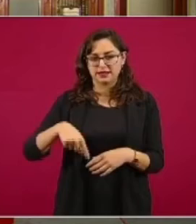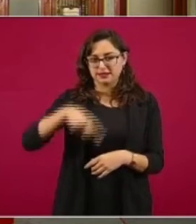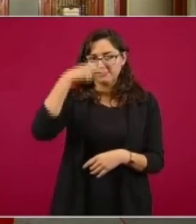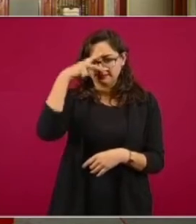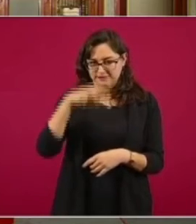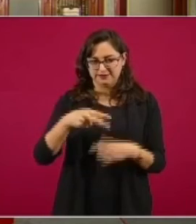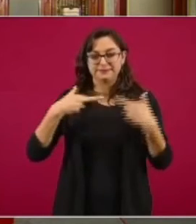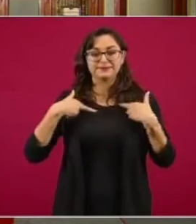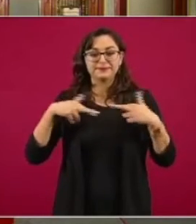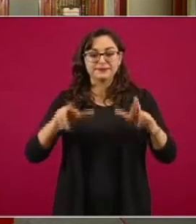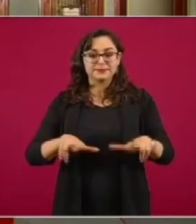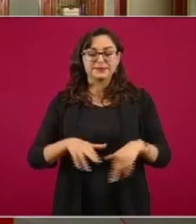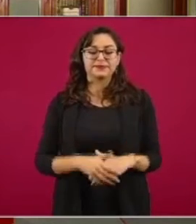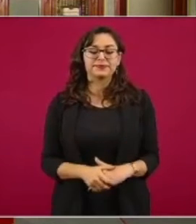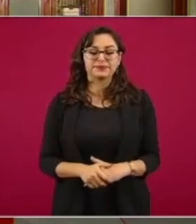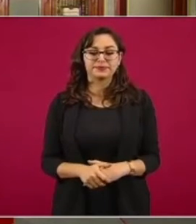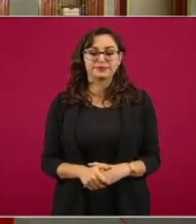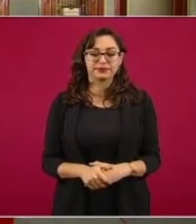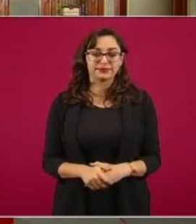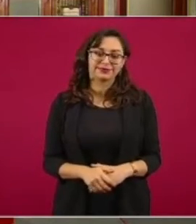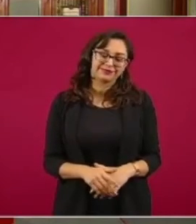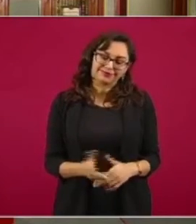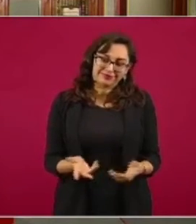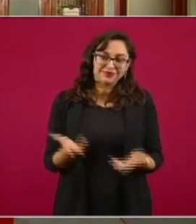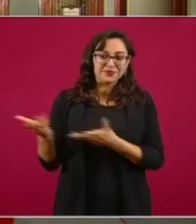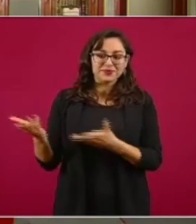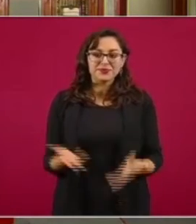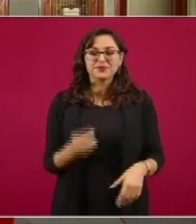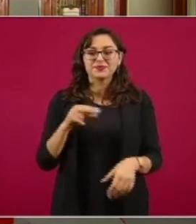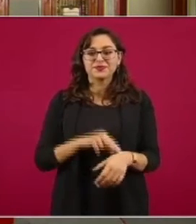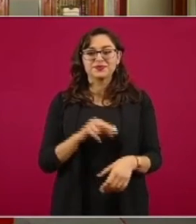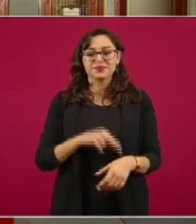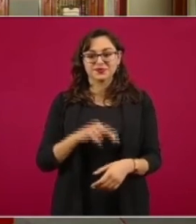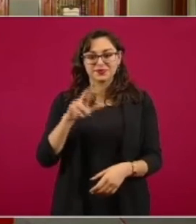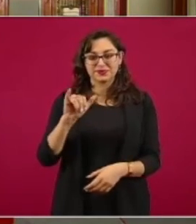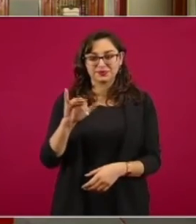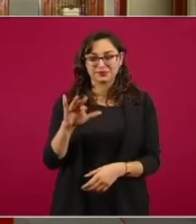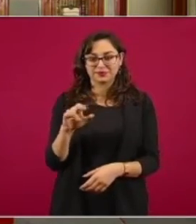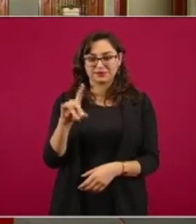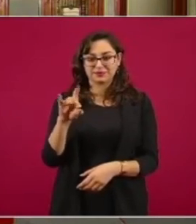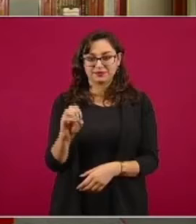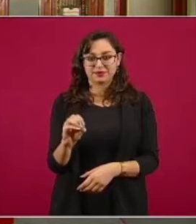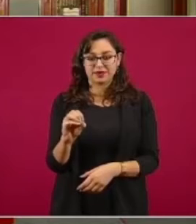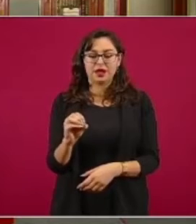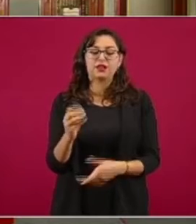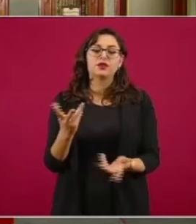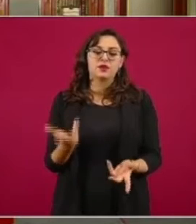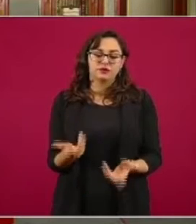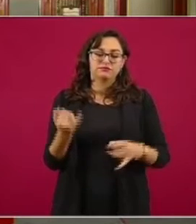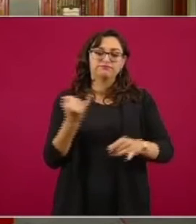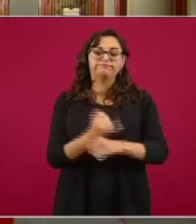Jesús. Y desde luego el doctor Ricardo Cortés, que presentará el informe técnico.